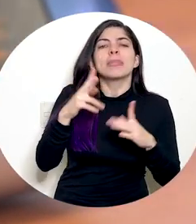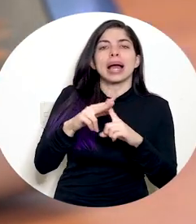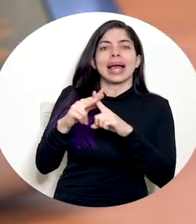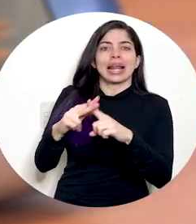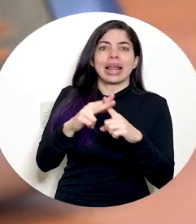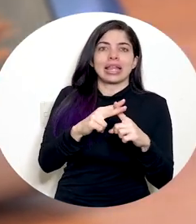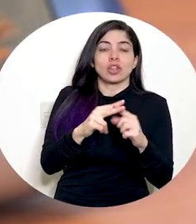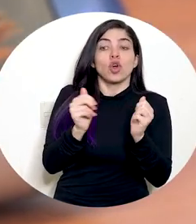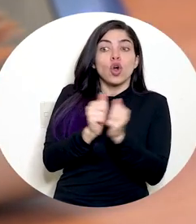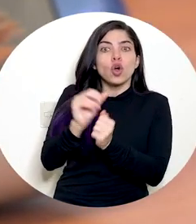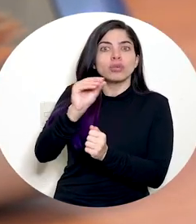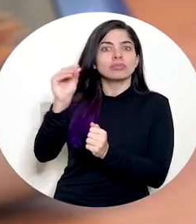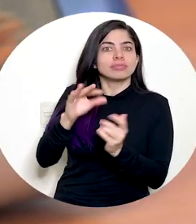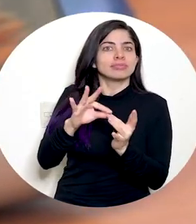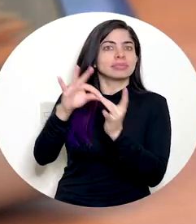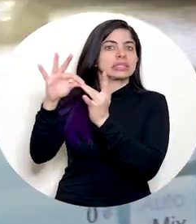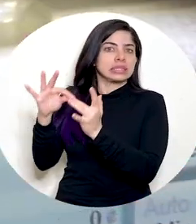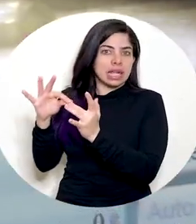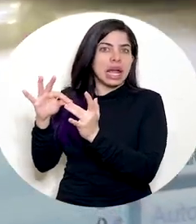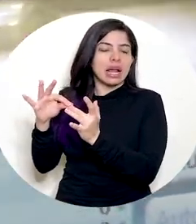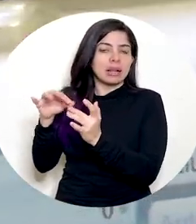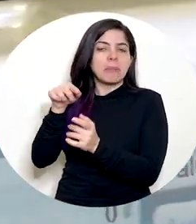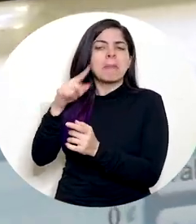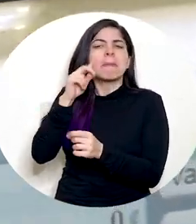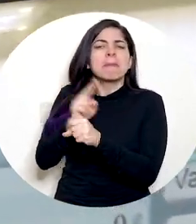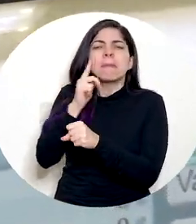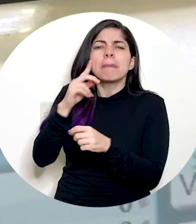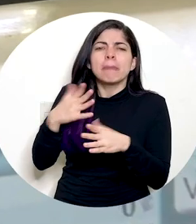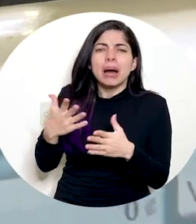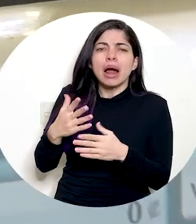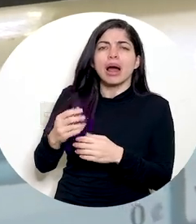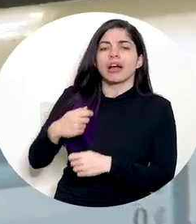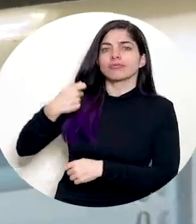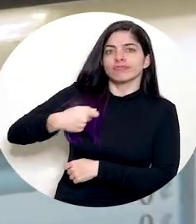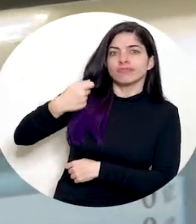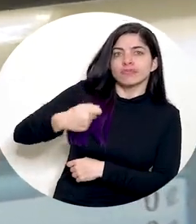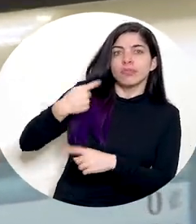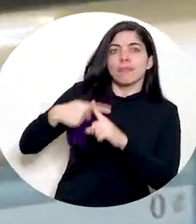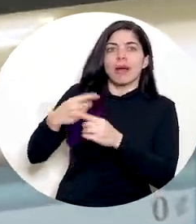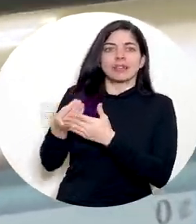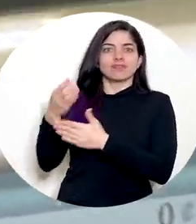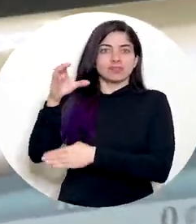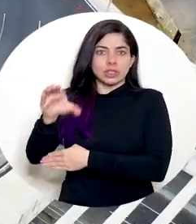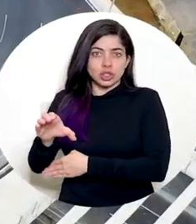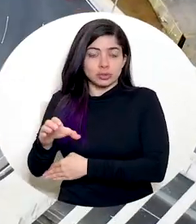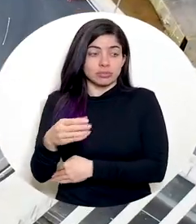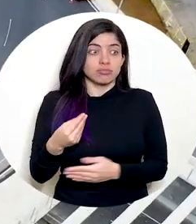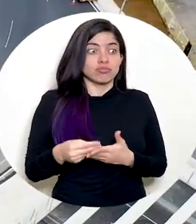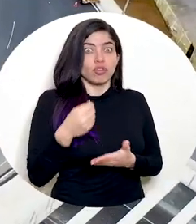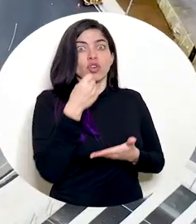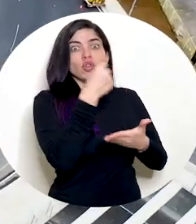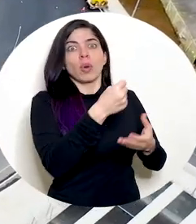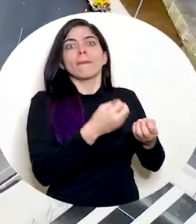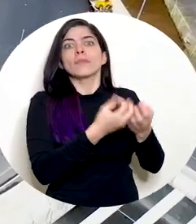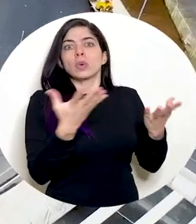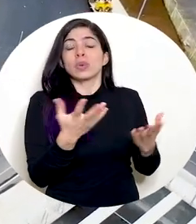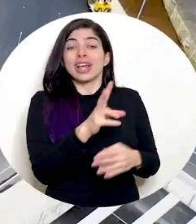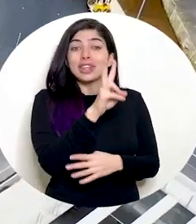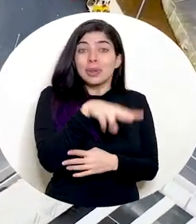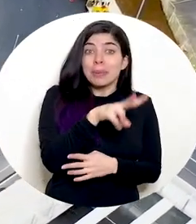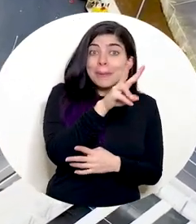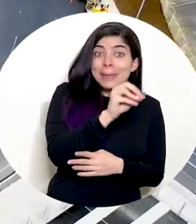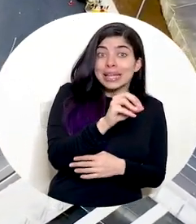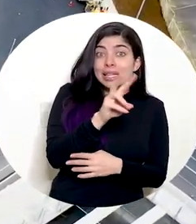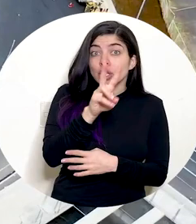para créditos con tasas preferenciales, que se podrán usar para refinanciamiento e inversiones. Inversión pública.